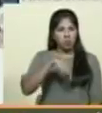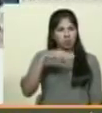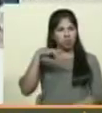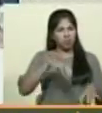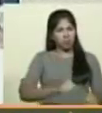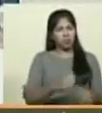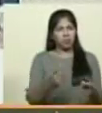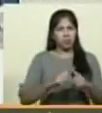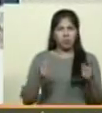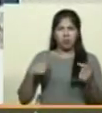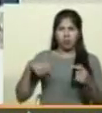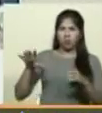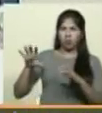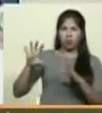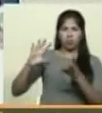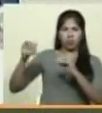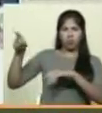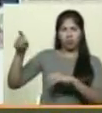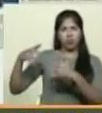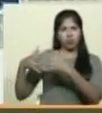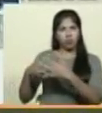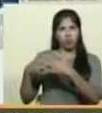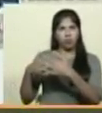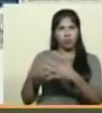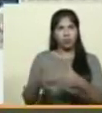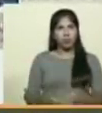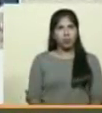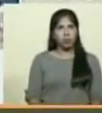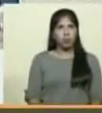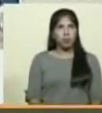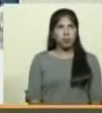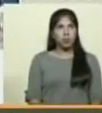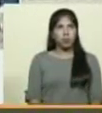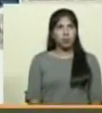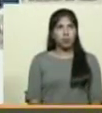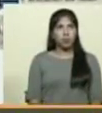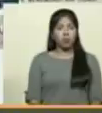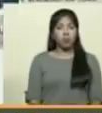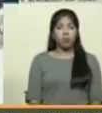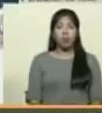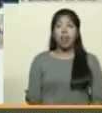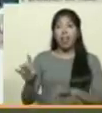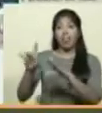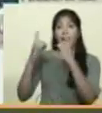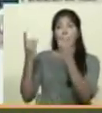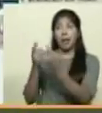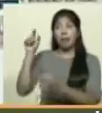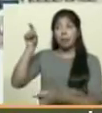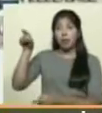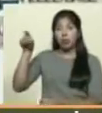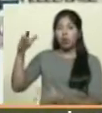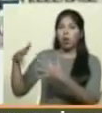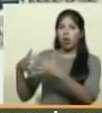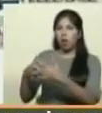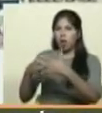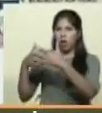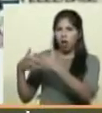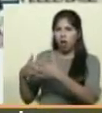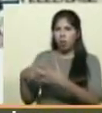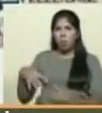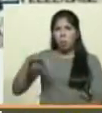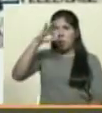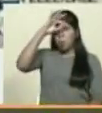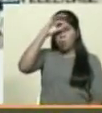El Departamento de Estado desconoce deliberadamente todas las garantías para el ejercicio del voto